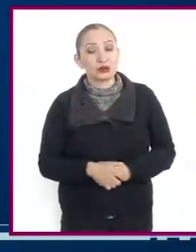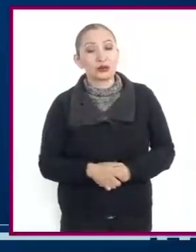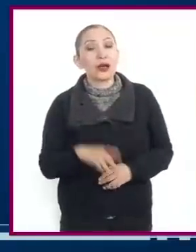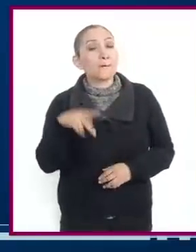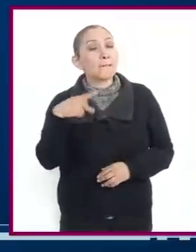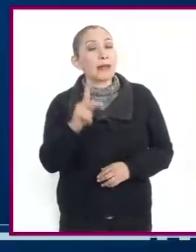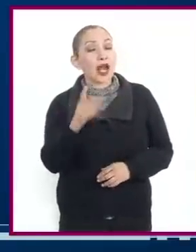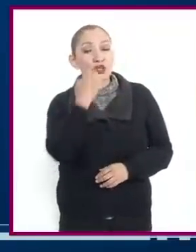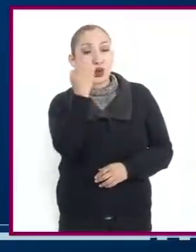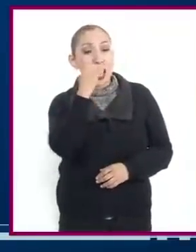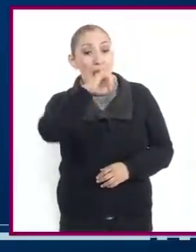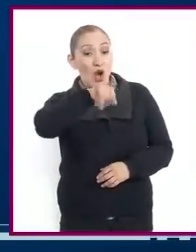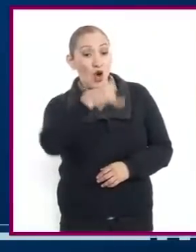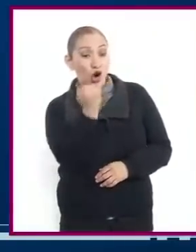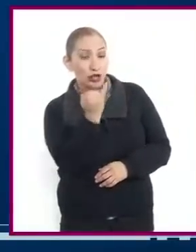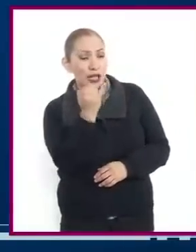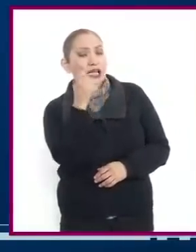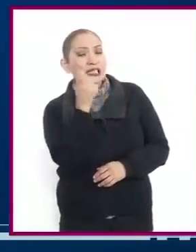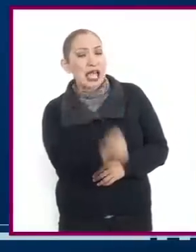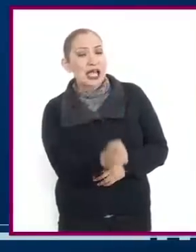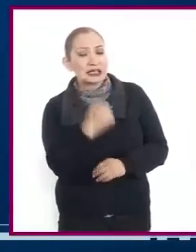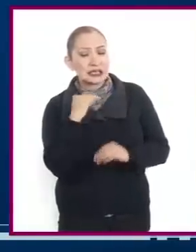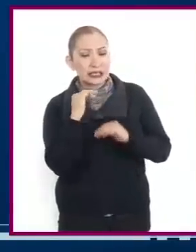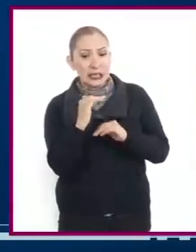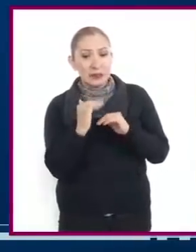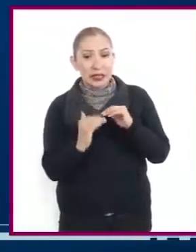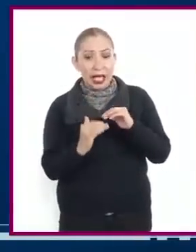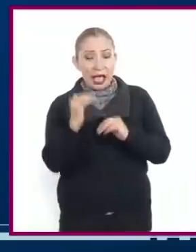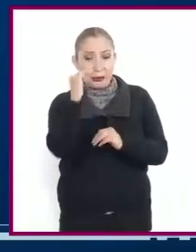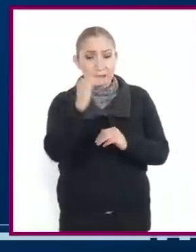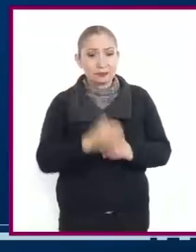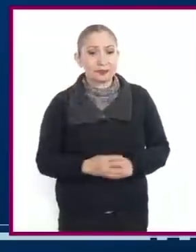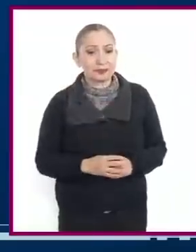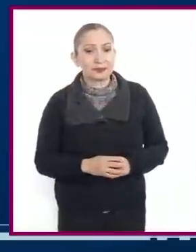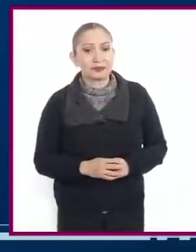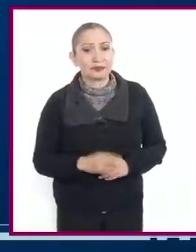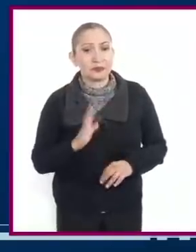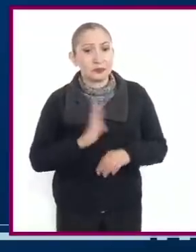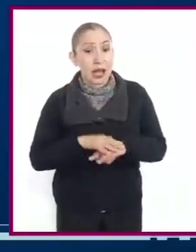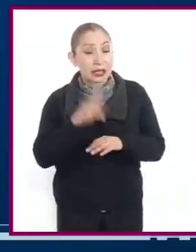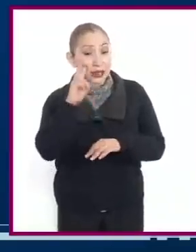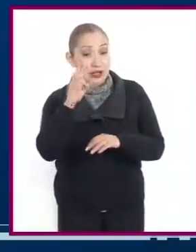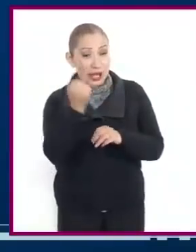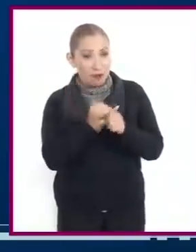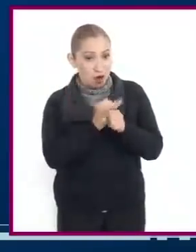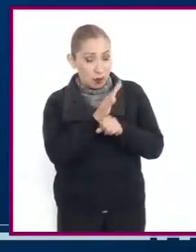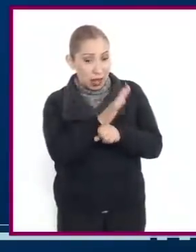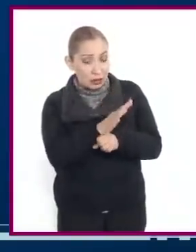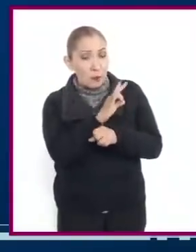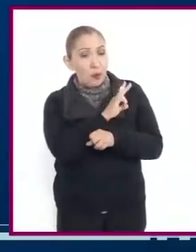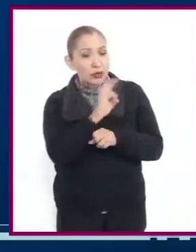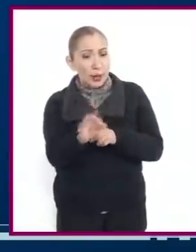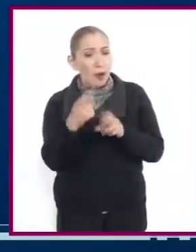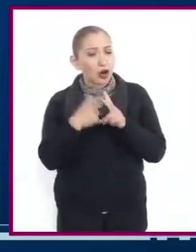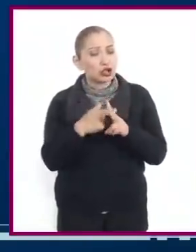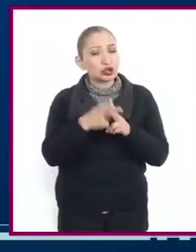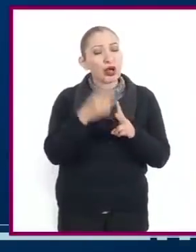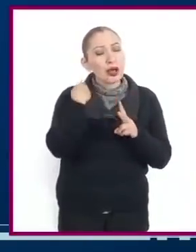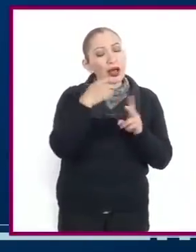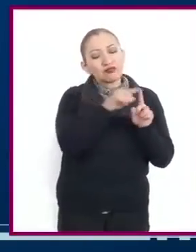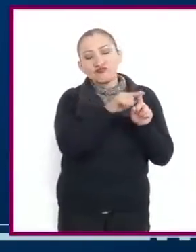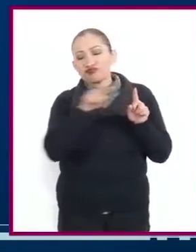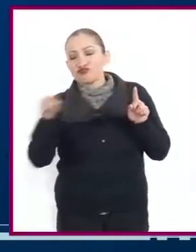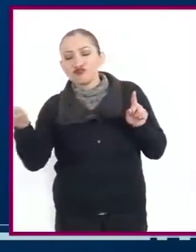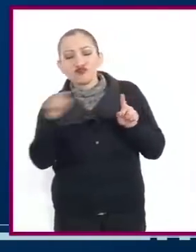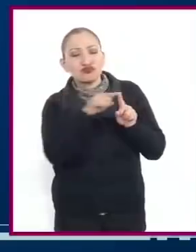En cambio, la escuela J representa el límite superior. Con esta información, podemos calcular el recorrido